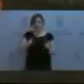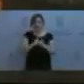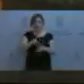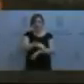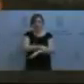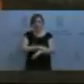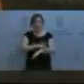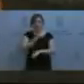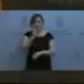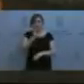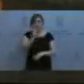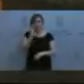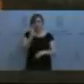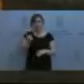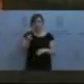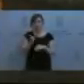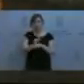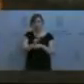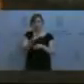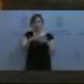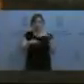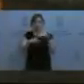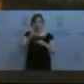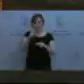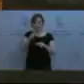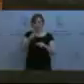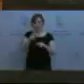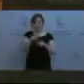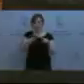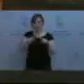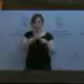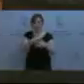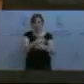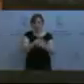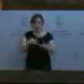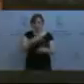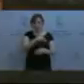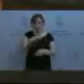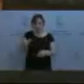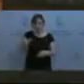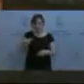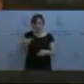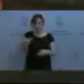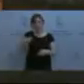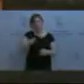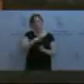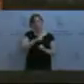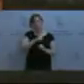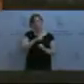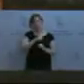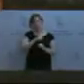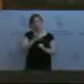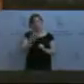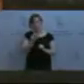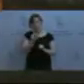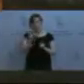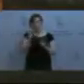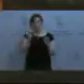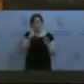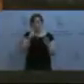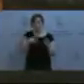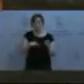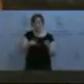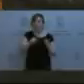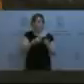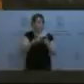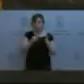comprometido a financiar la obra en cerca de $500.000 de euros. Y esperemos que, tal que nos han confirmado que el